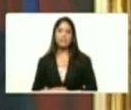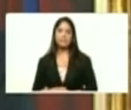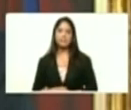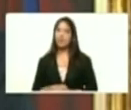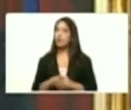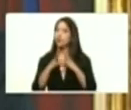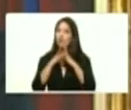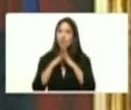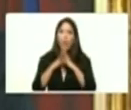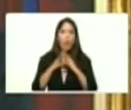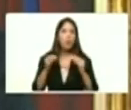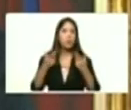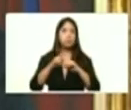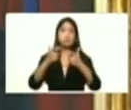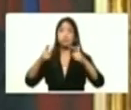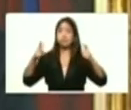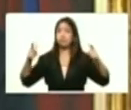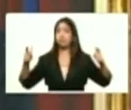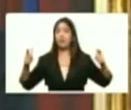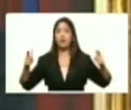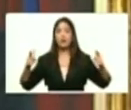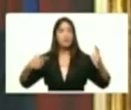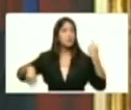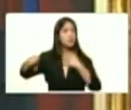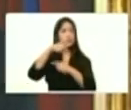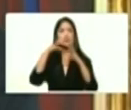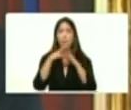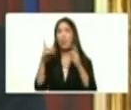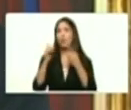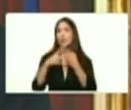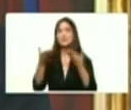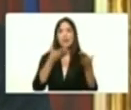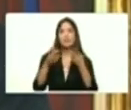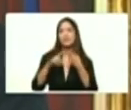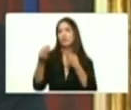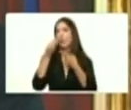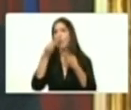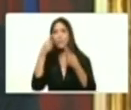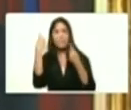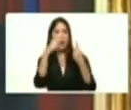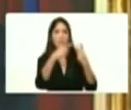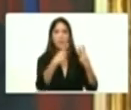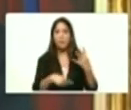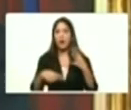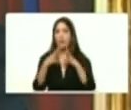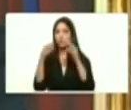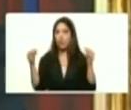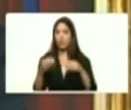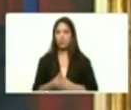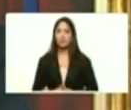De todo, pues, de todo, de todos, de todos los servicios y bienes, como lo llaman, ¿verdad? todo. hay